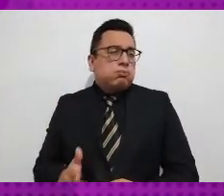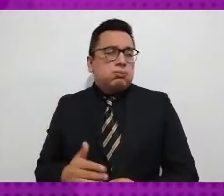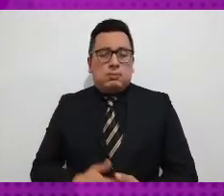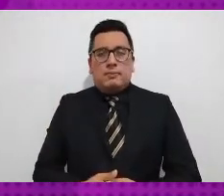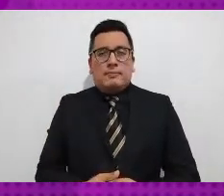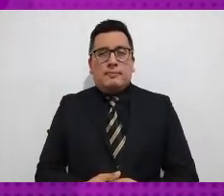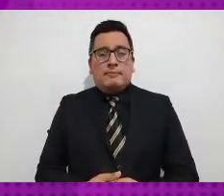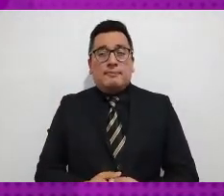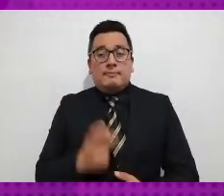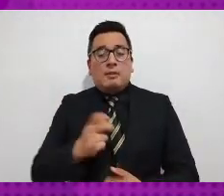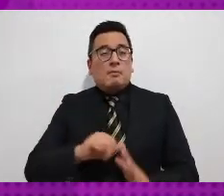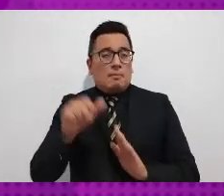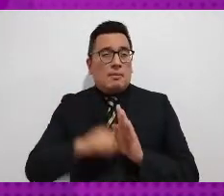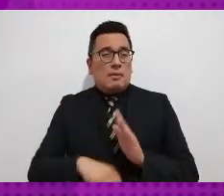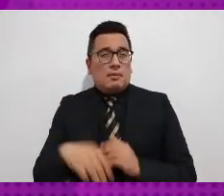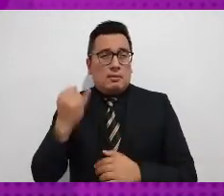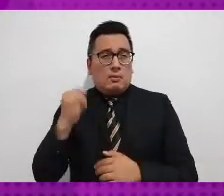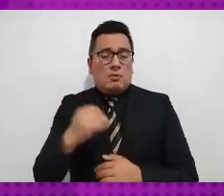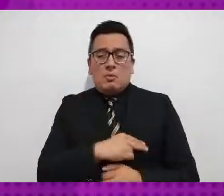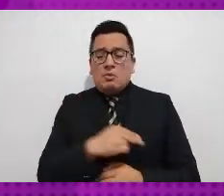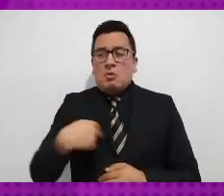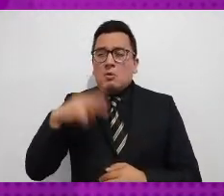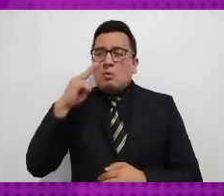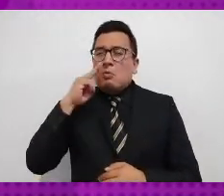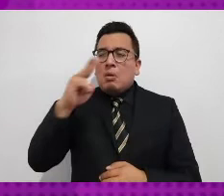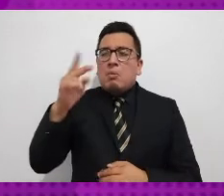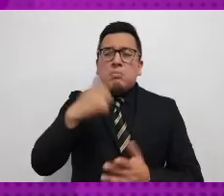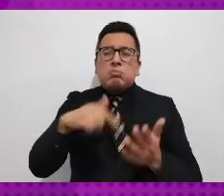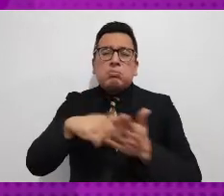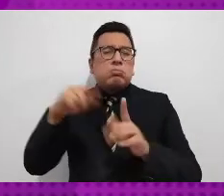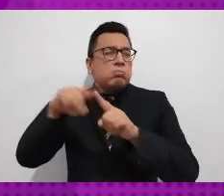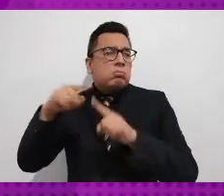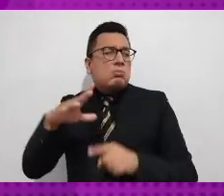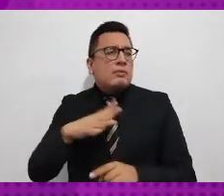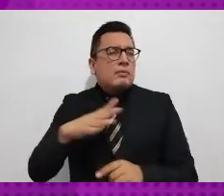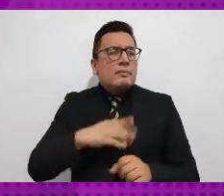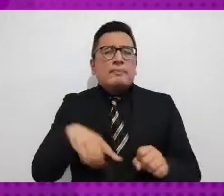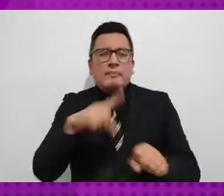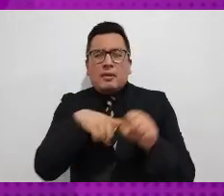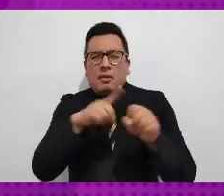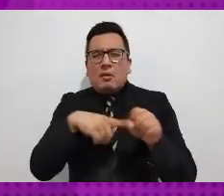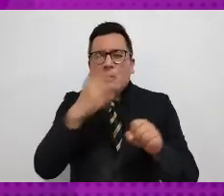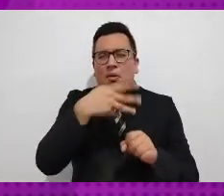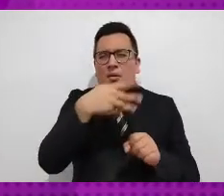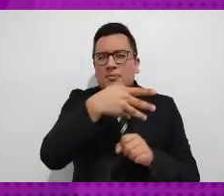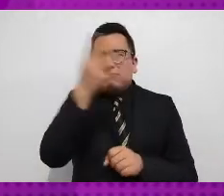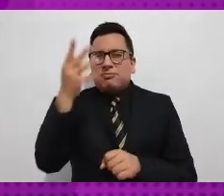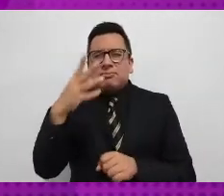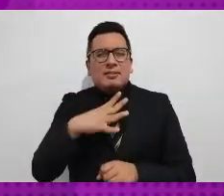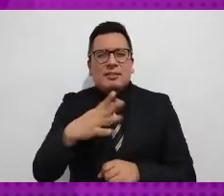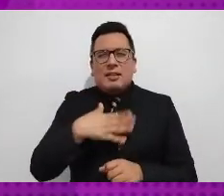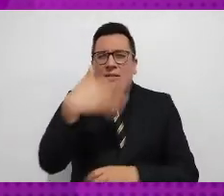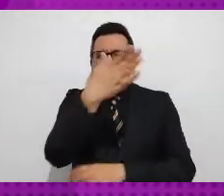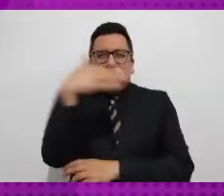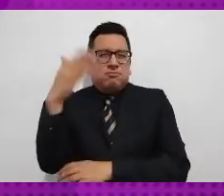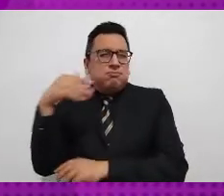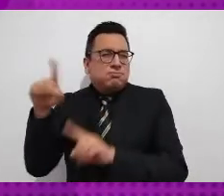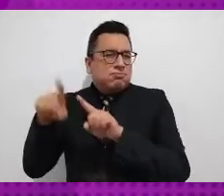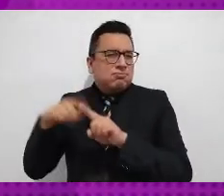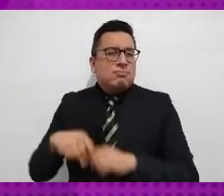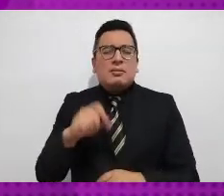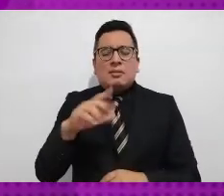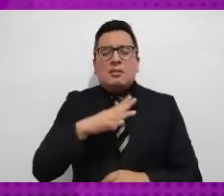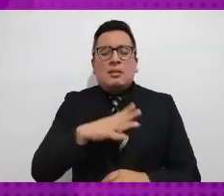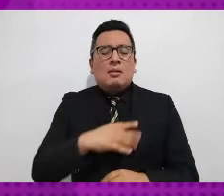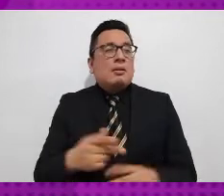en junio, pues vemos que hay banderas por todos lados, vemos que hay bastantes acciones en favor de la diversidad, hay